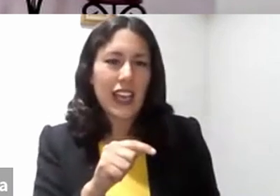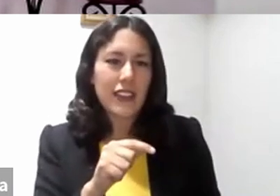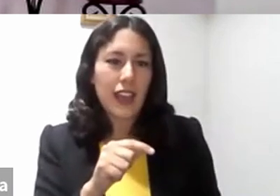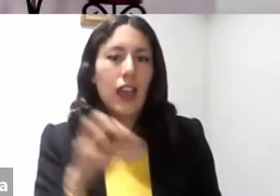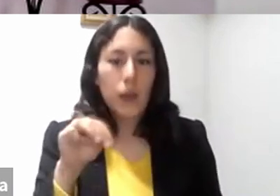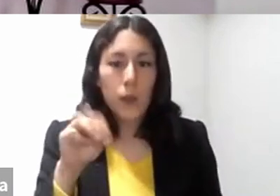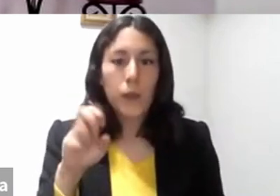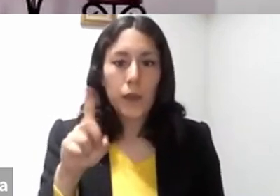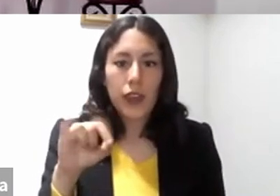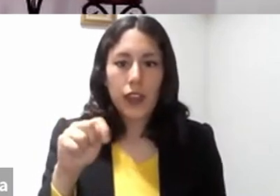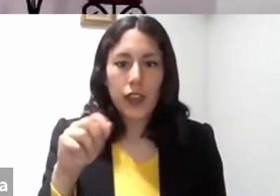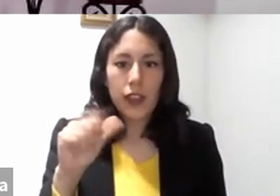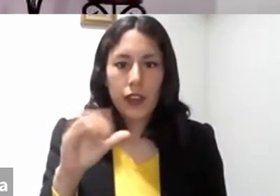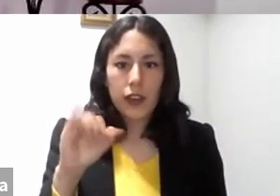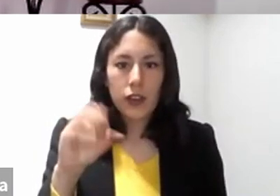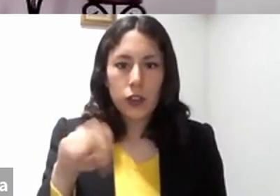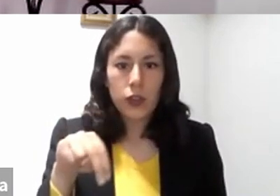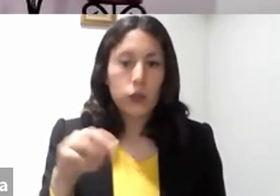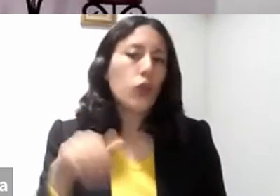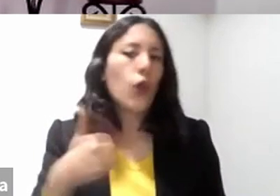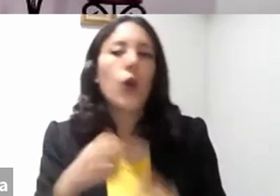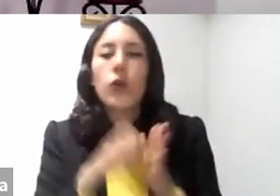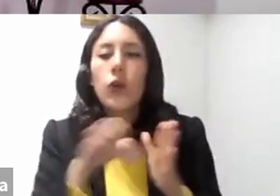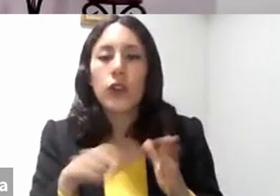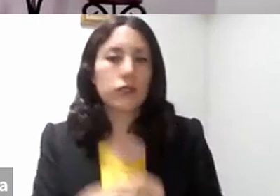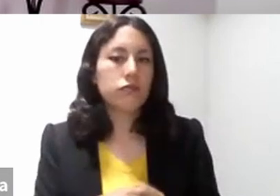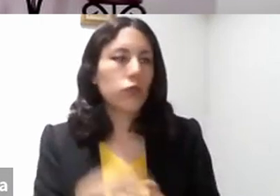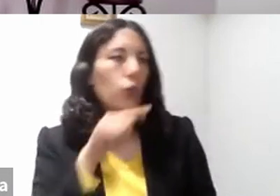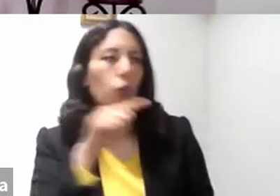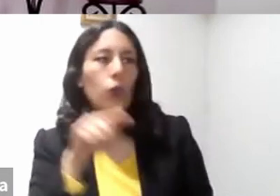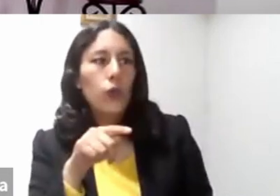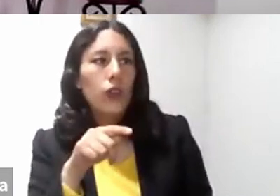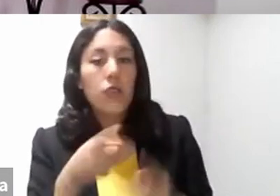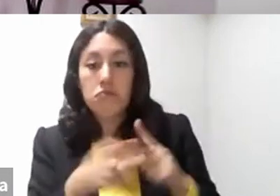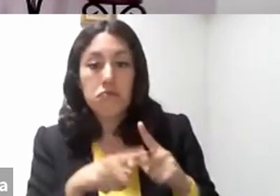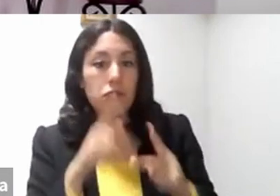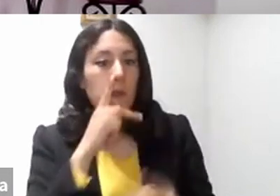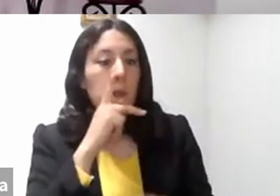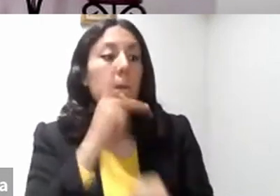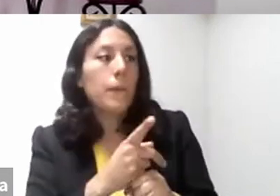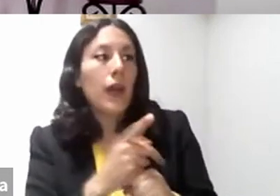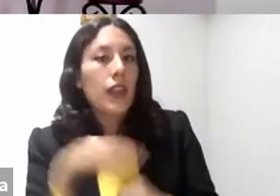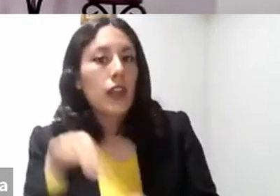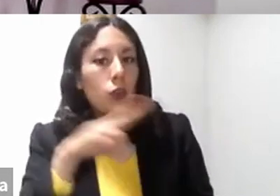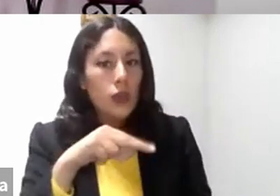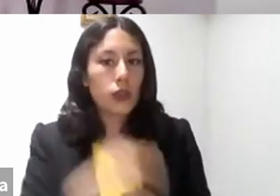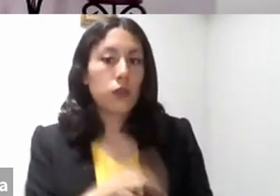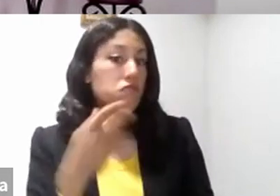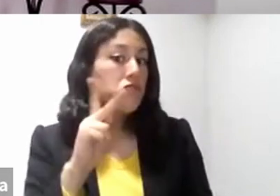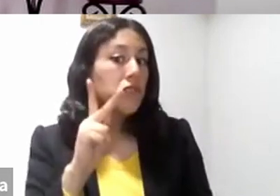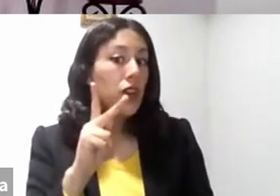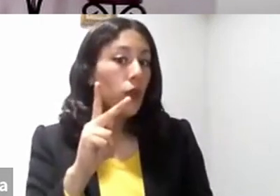ser también usted comienza con el padrenuestro pero en vez de nada más recitar